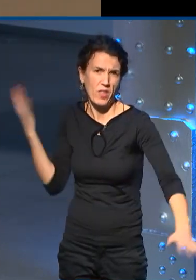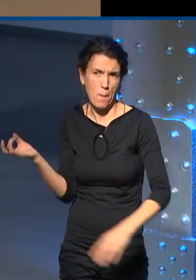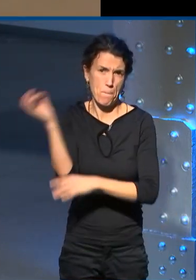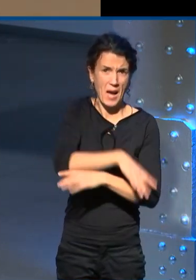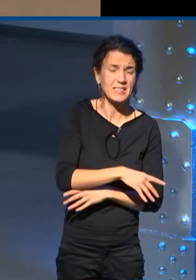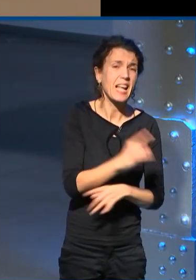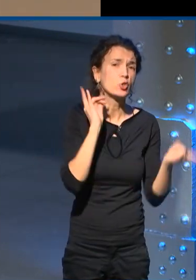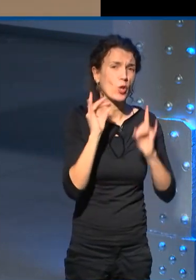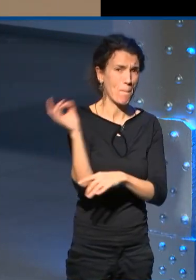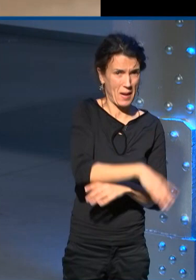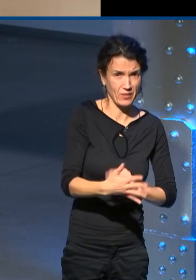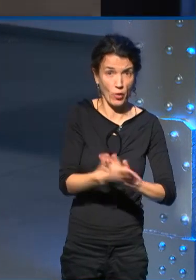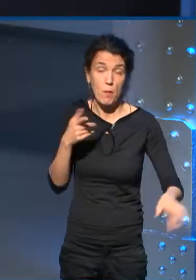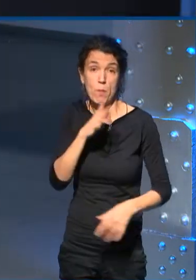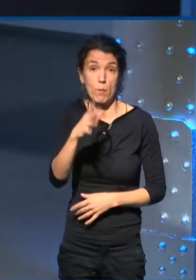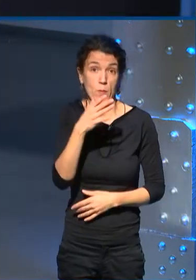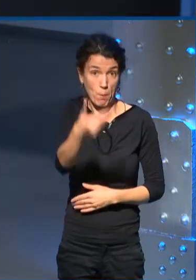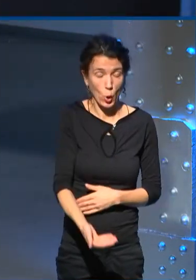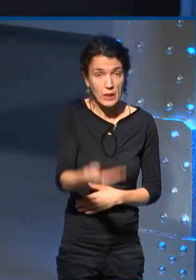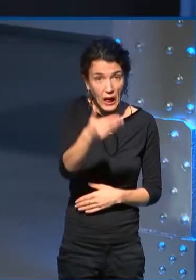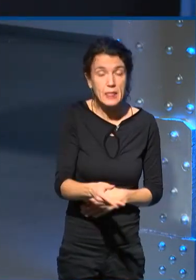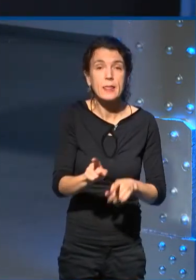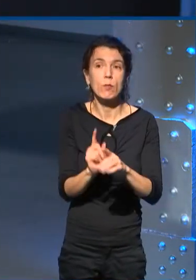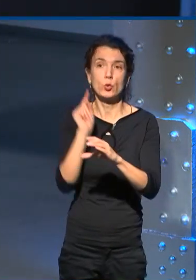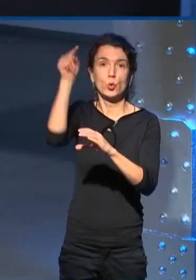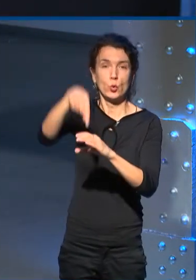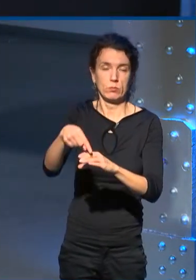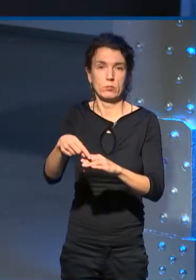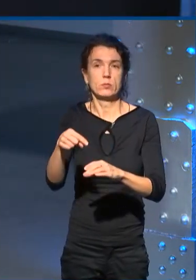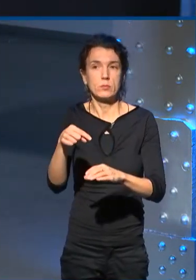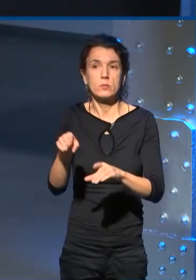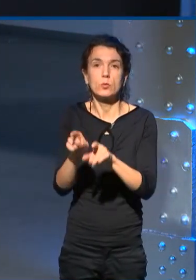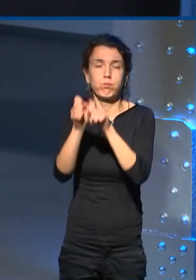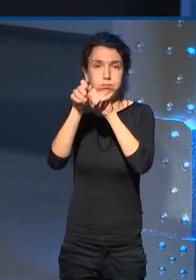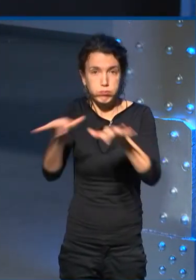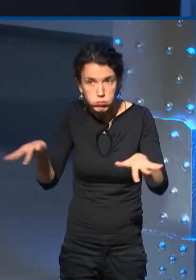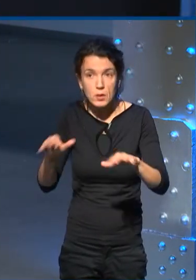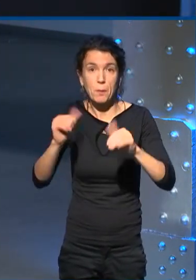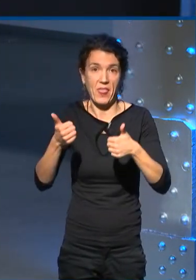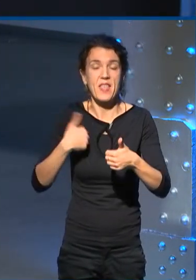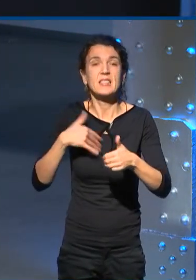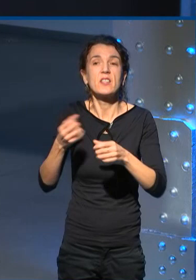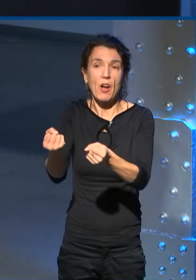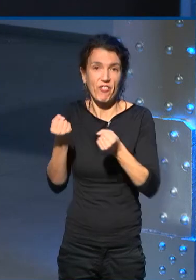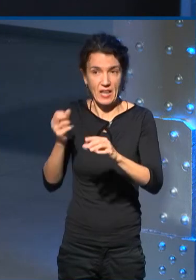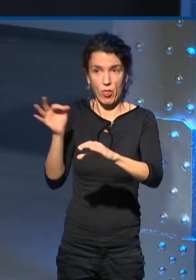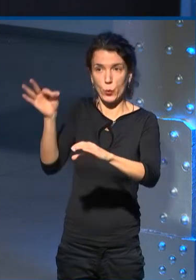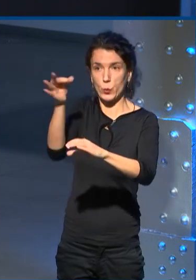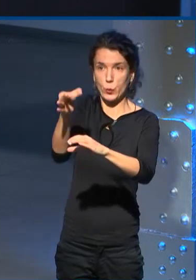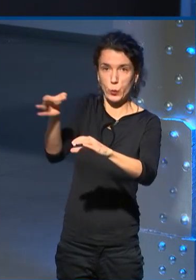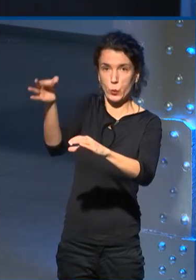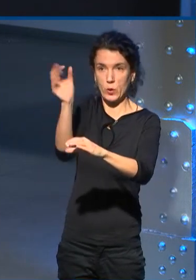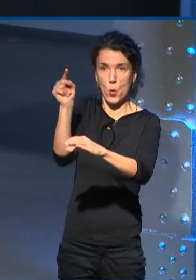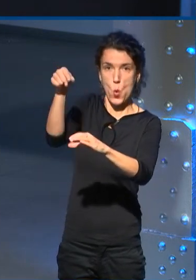la del sonido. Esto es importante porque nos permite desplegarlo cuanto antes mejor. Nos permite desplegarlo antes y estamos más tiempo frenando, haciendo su función